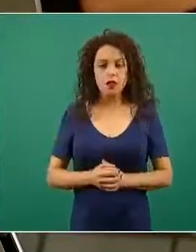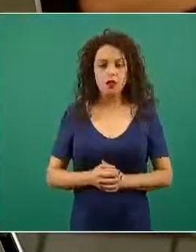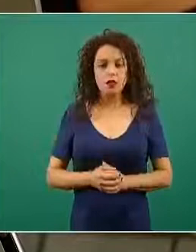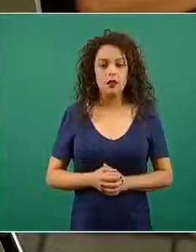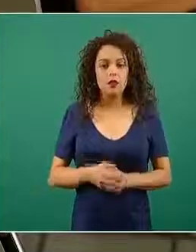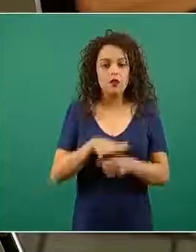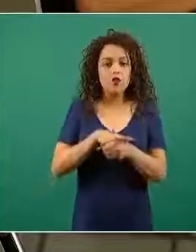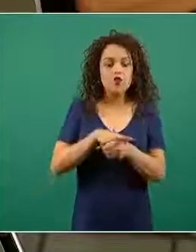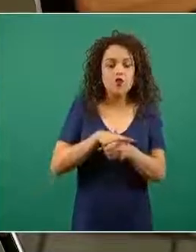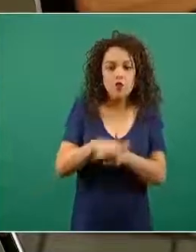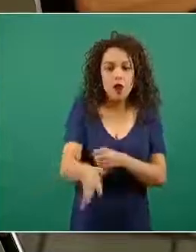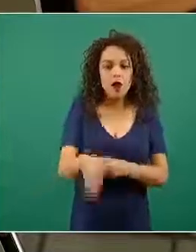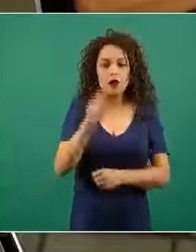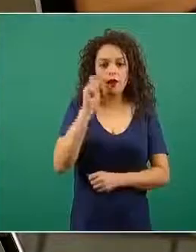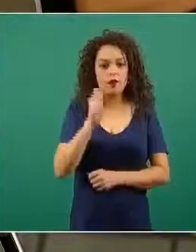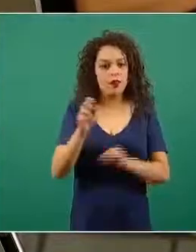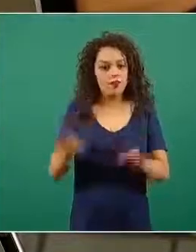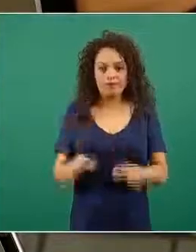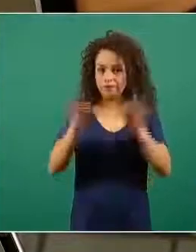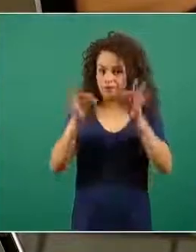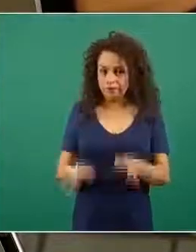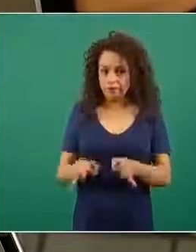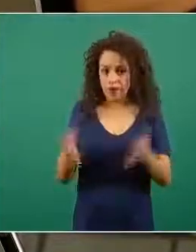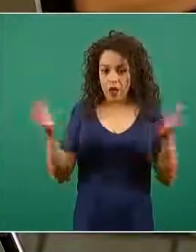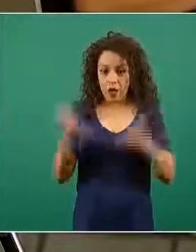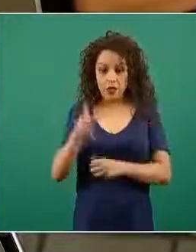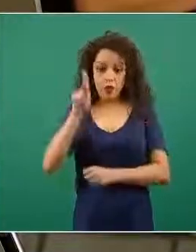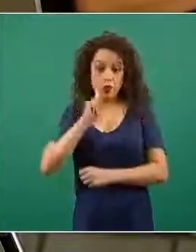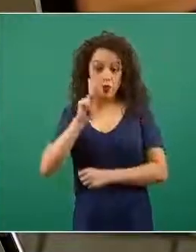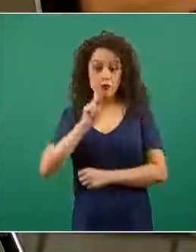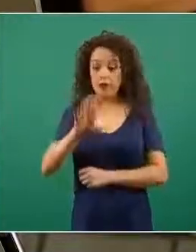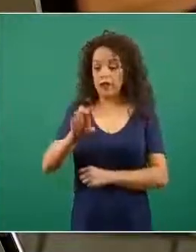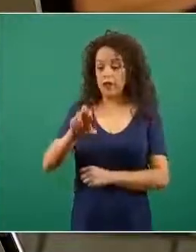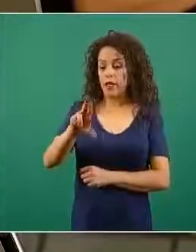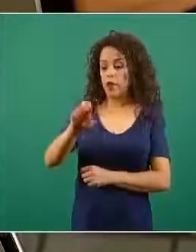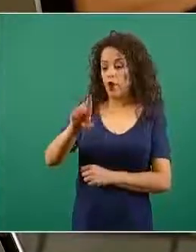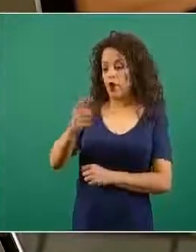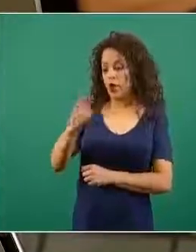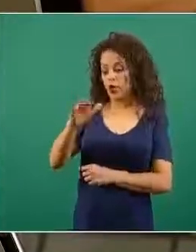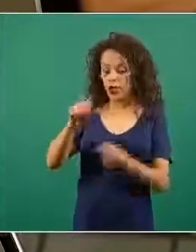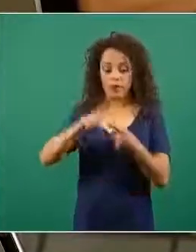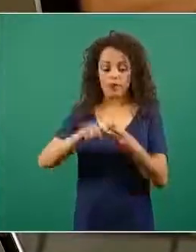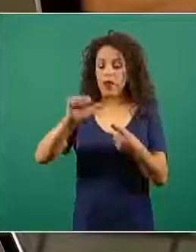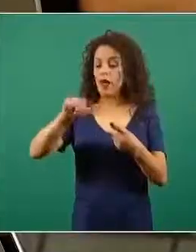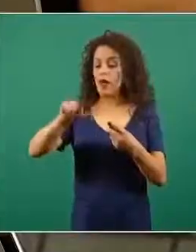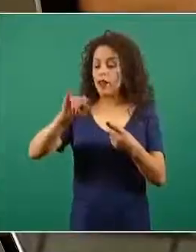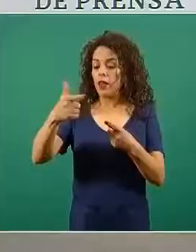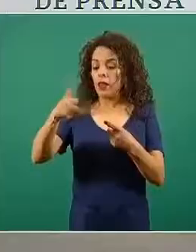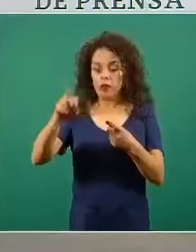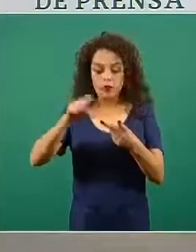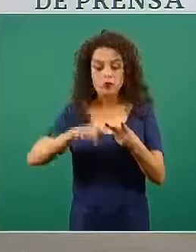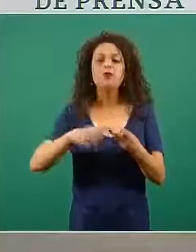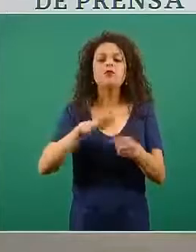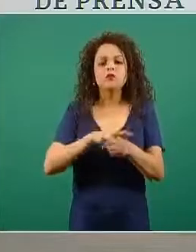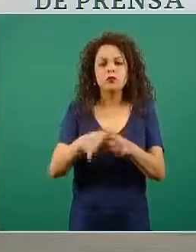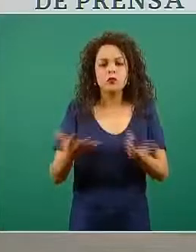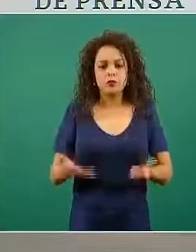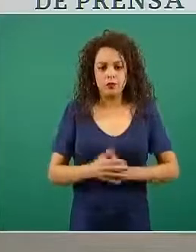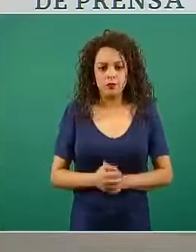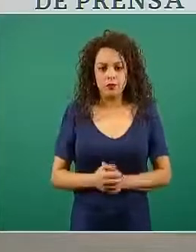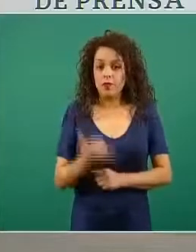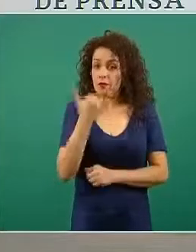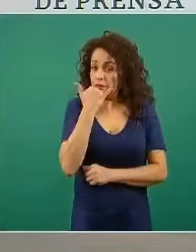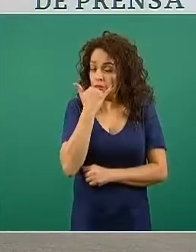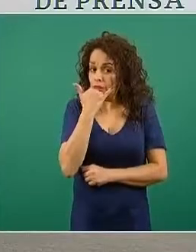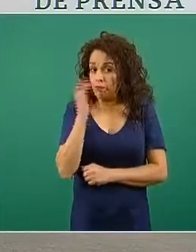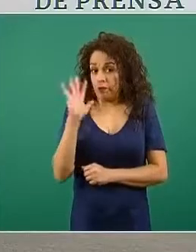cuál es lo ideal, si hacer una prueba serológica, una de antígenos. No sé si sea mucho el atrevimiento,